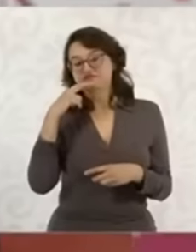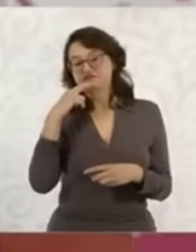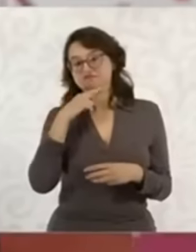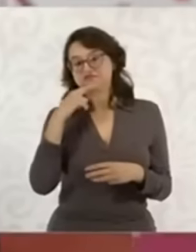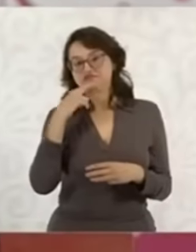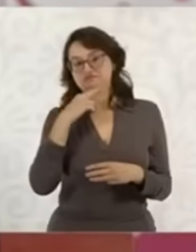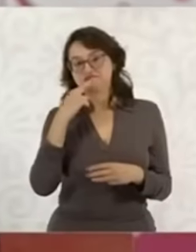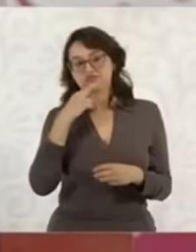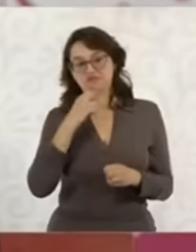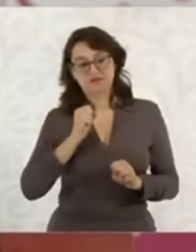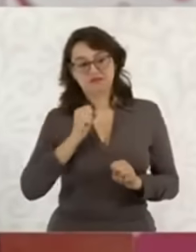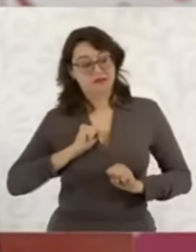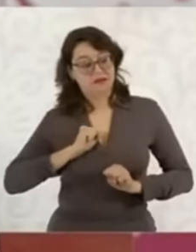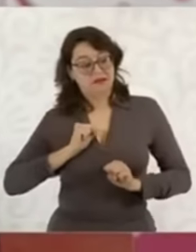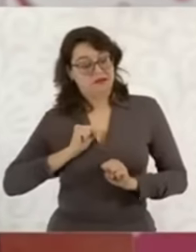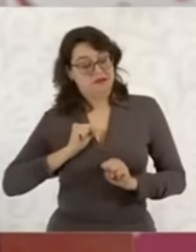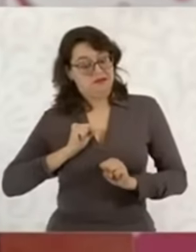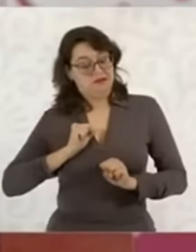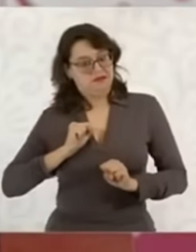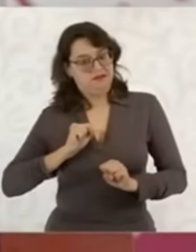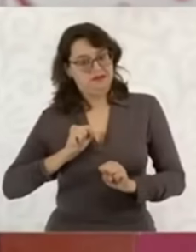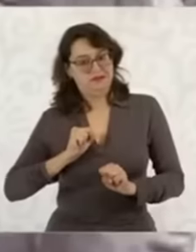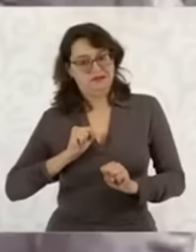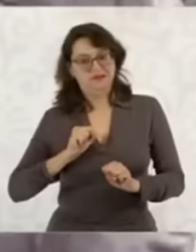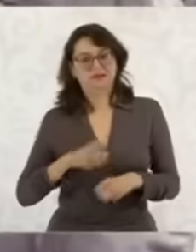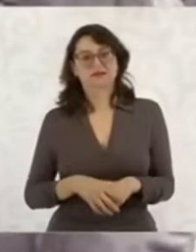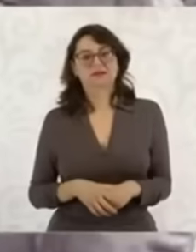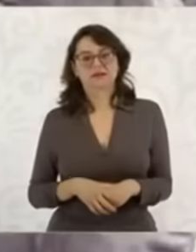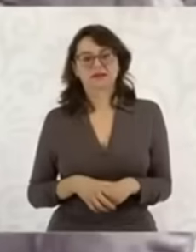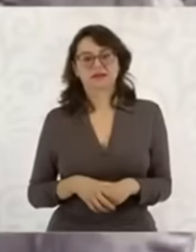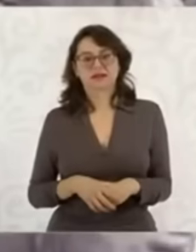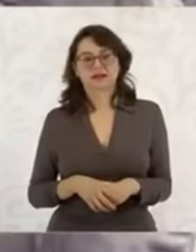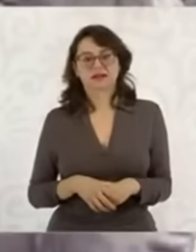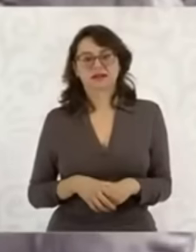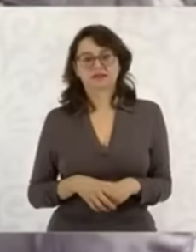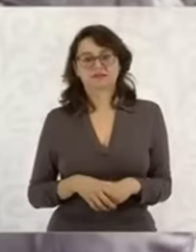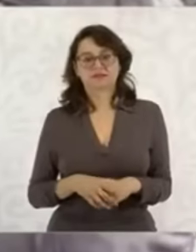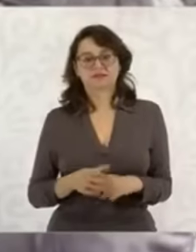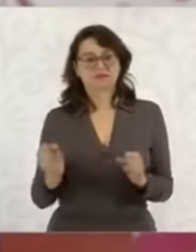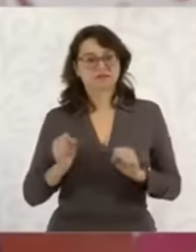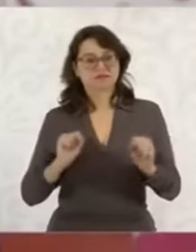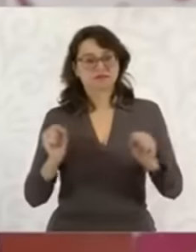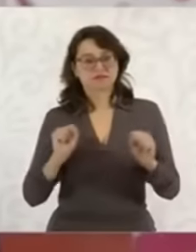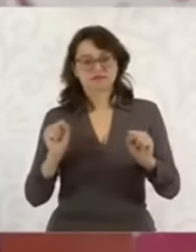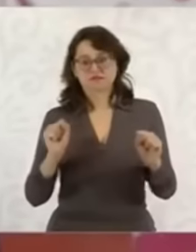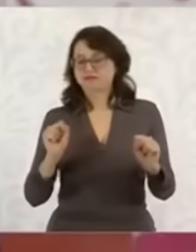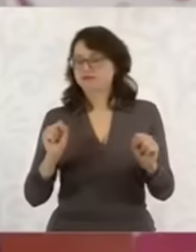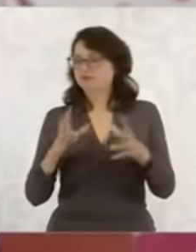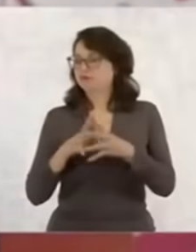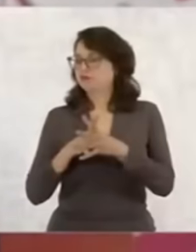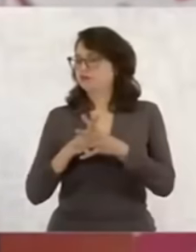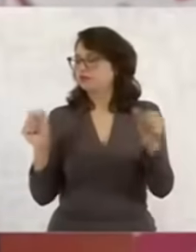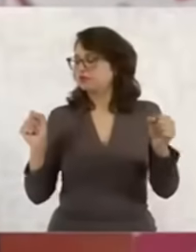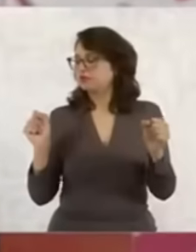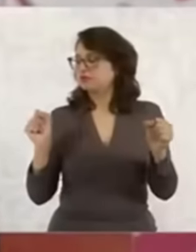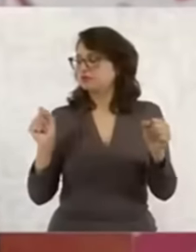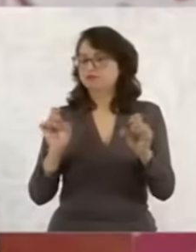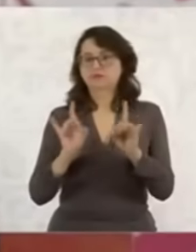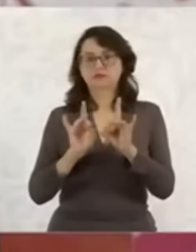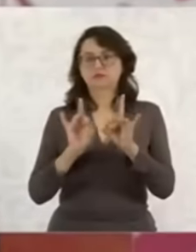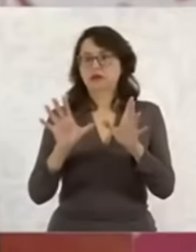que tuvo que subirse o que desapareció la mitad de la carrera y de pronto llegó a la meta.